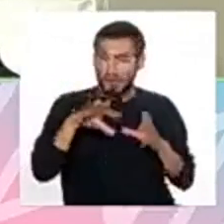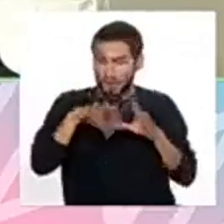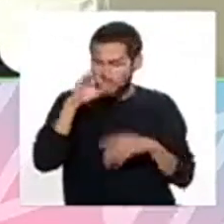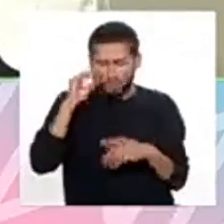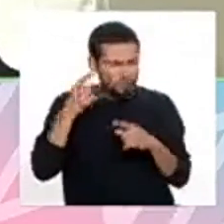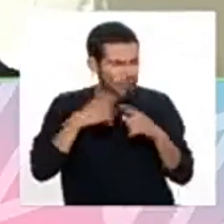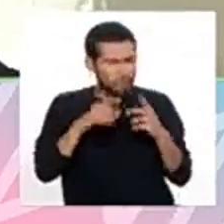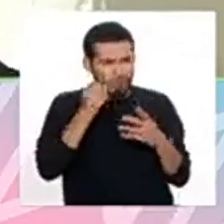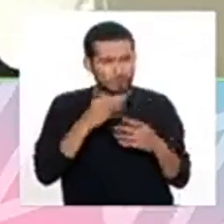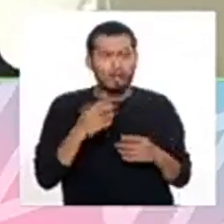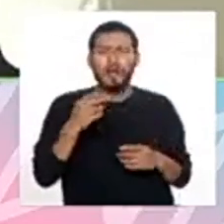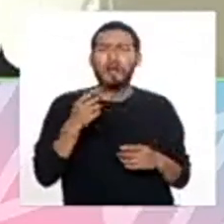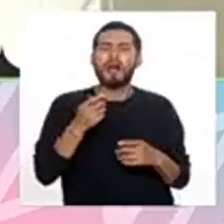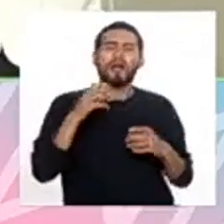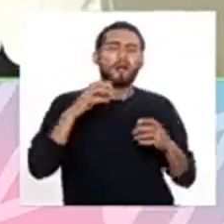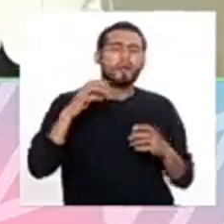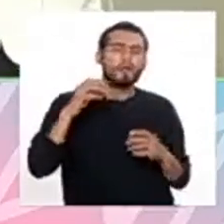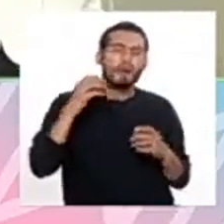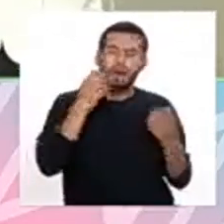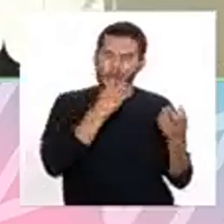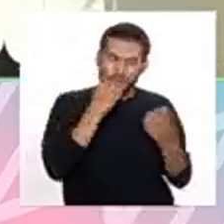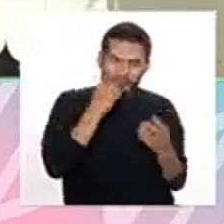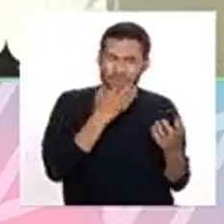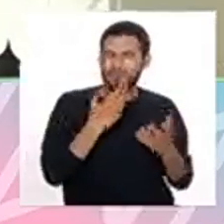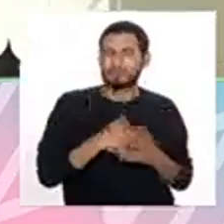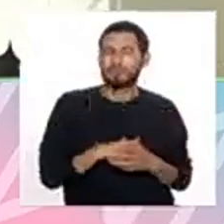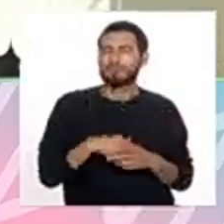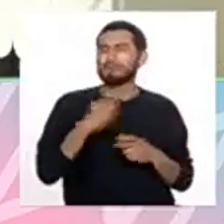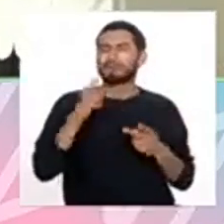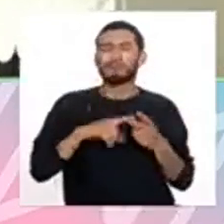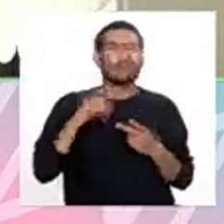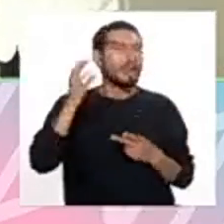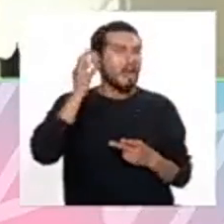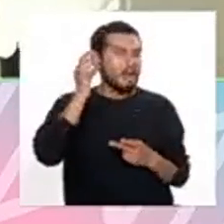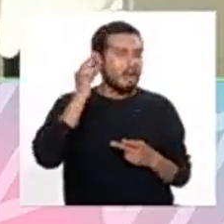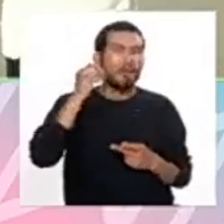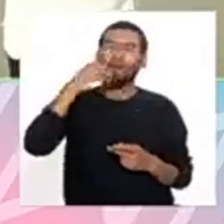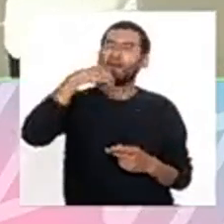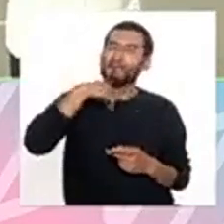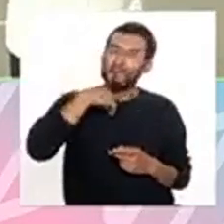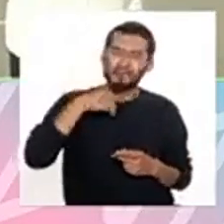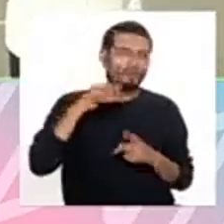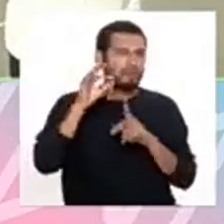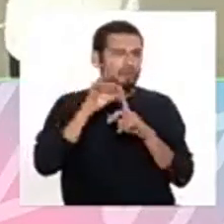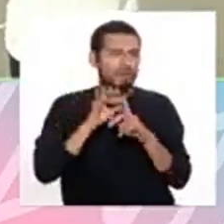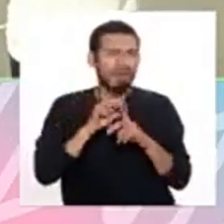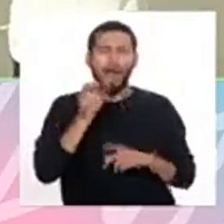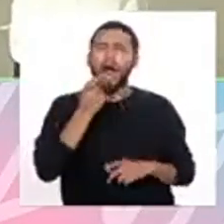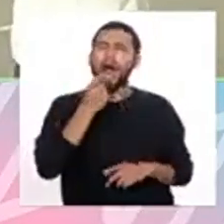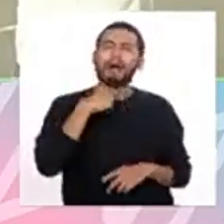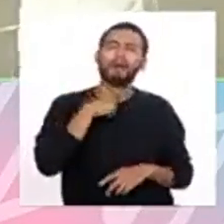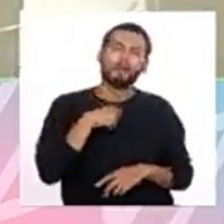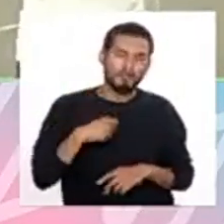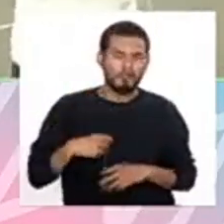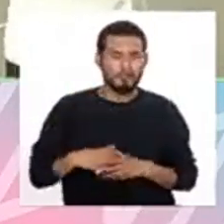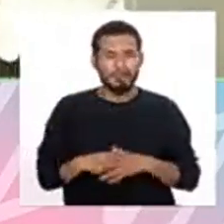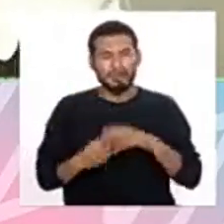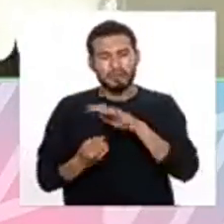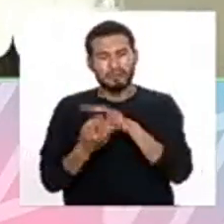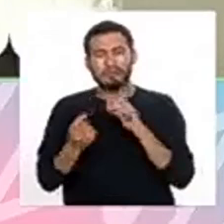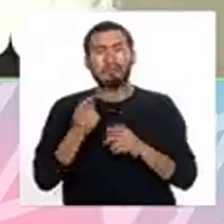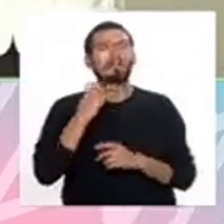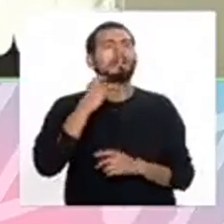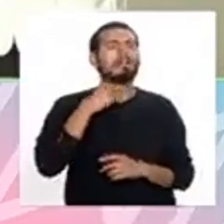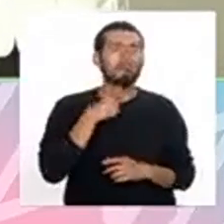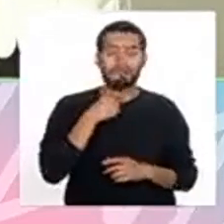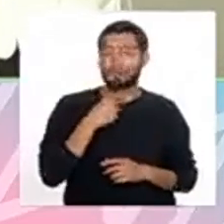todo, maíces, hemos encontrado aretes, ¿no? Frijolitos, ¿no? Canchitas, ¿no?